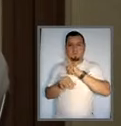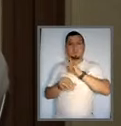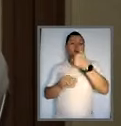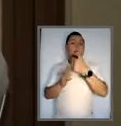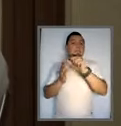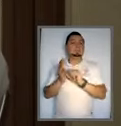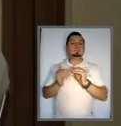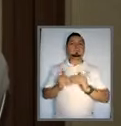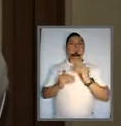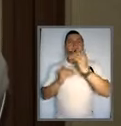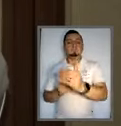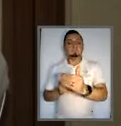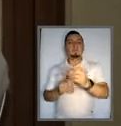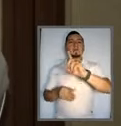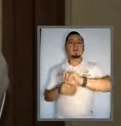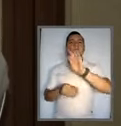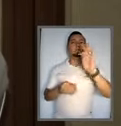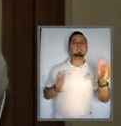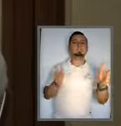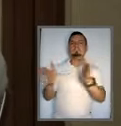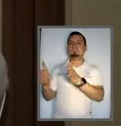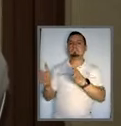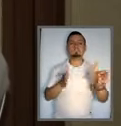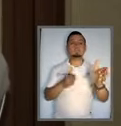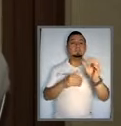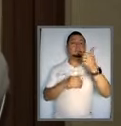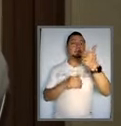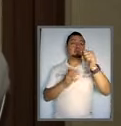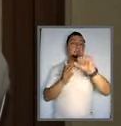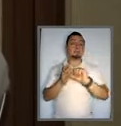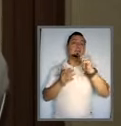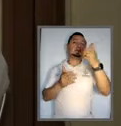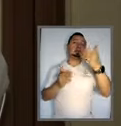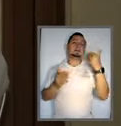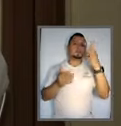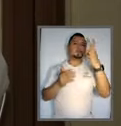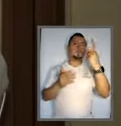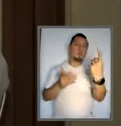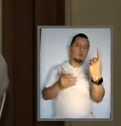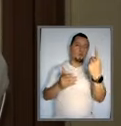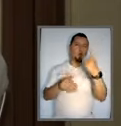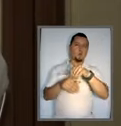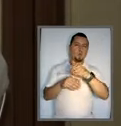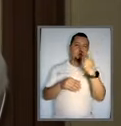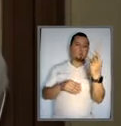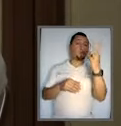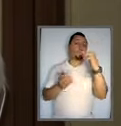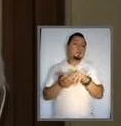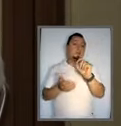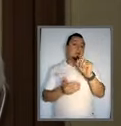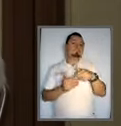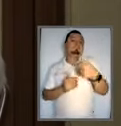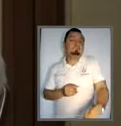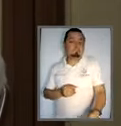semestres inician y terminan en diferente momento. Está el semestre 1 del 2020 que está por terminarse, se terminará